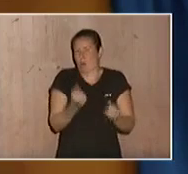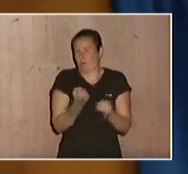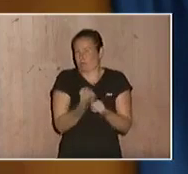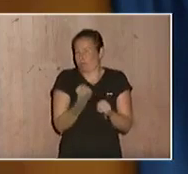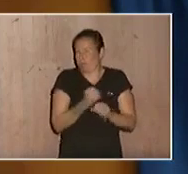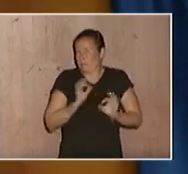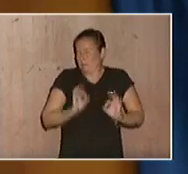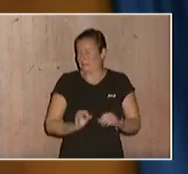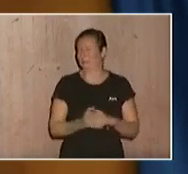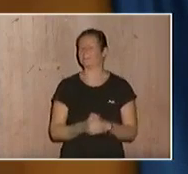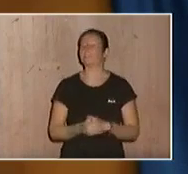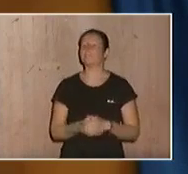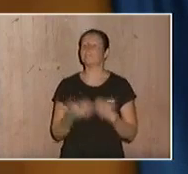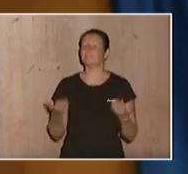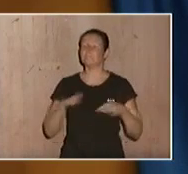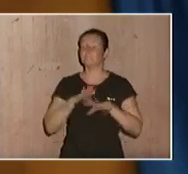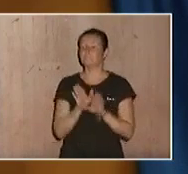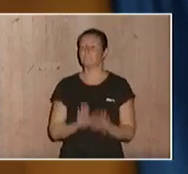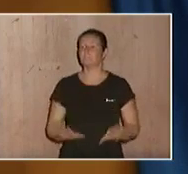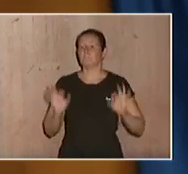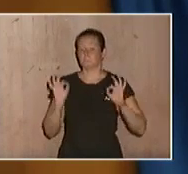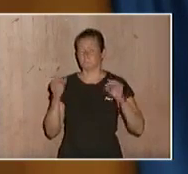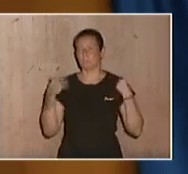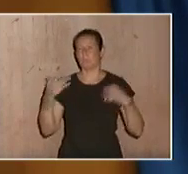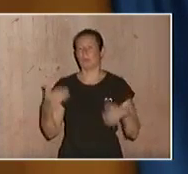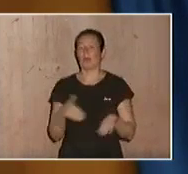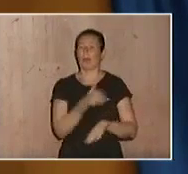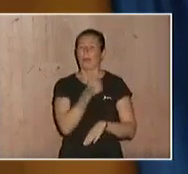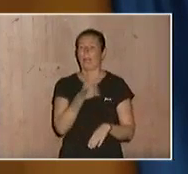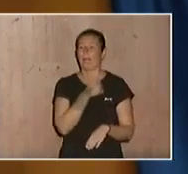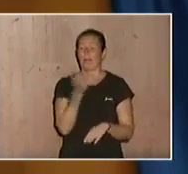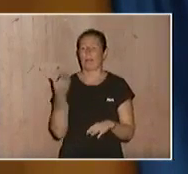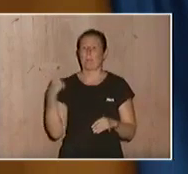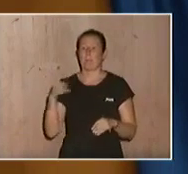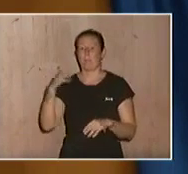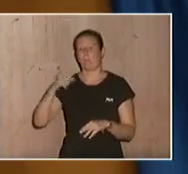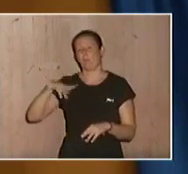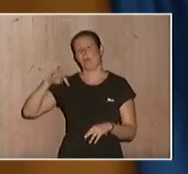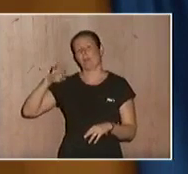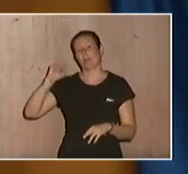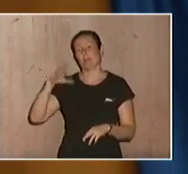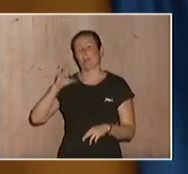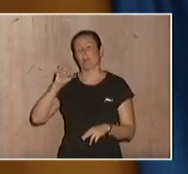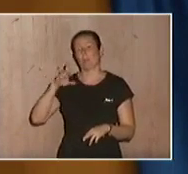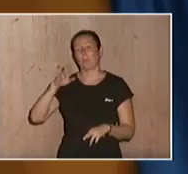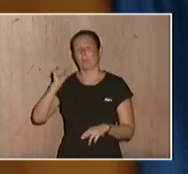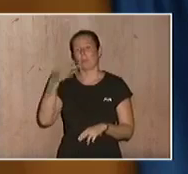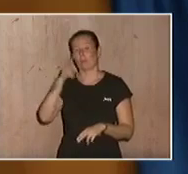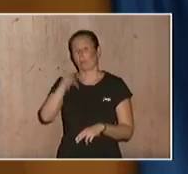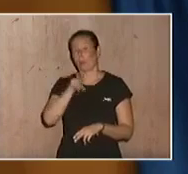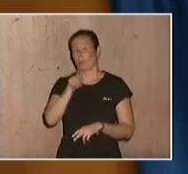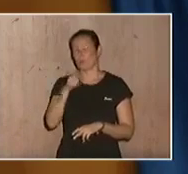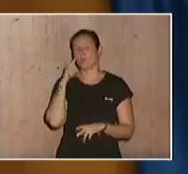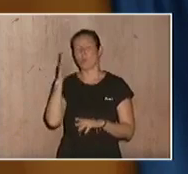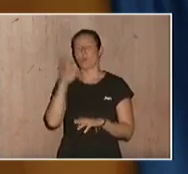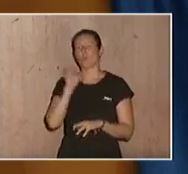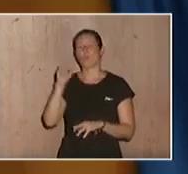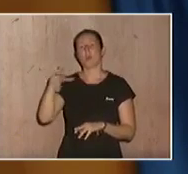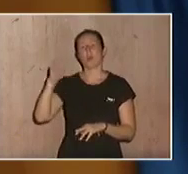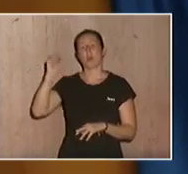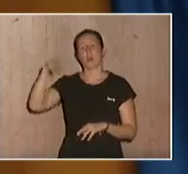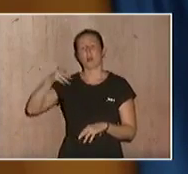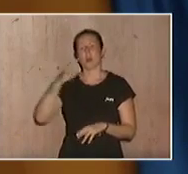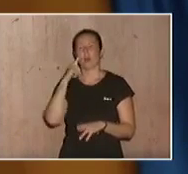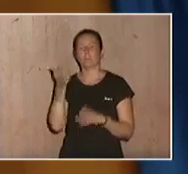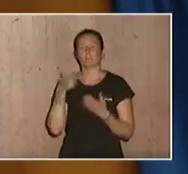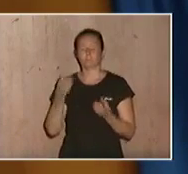Finalmente, en A Guide for Young Economists, publicado en MIT Press en 2001, William vuelca toda la